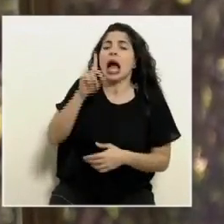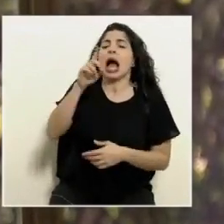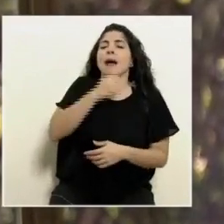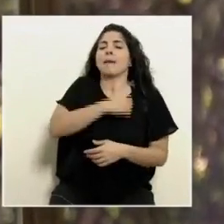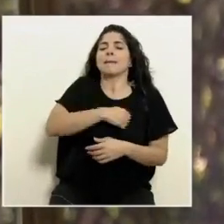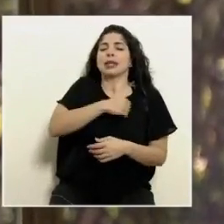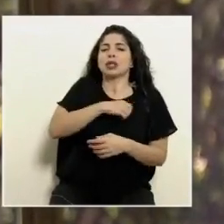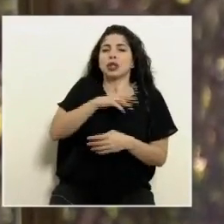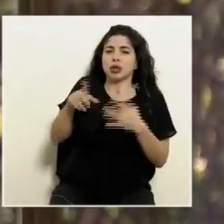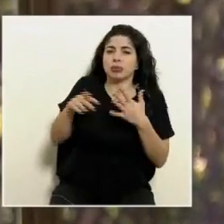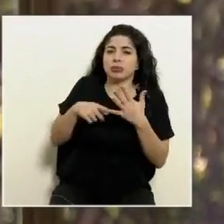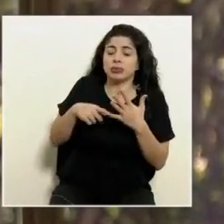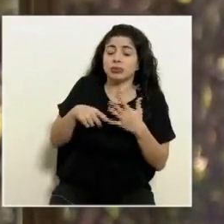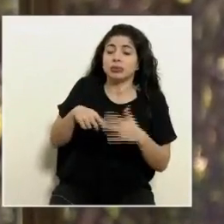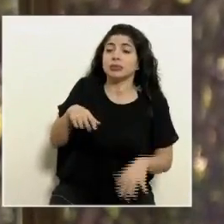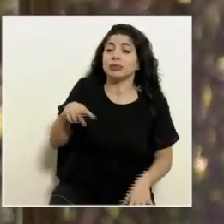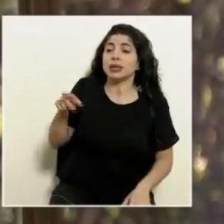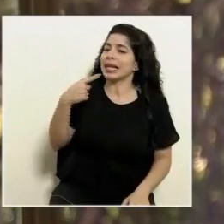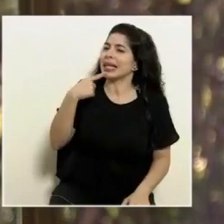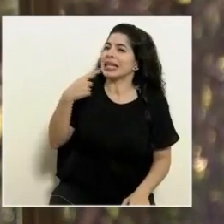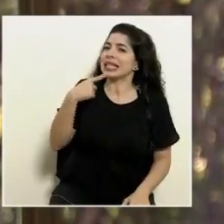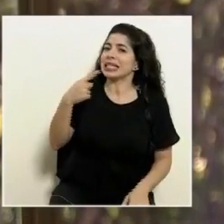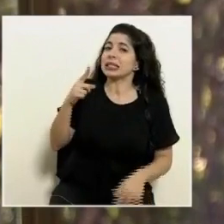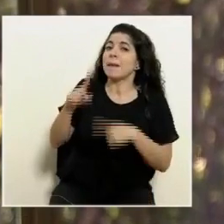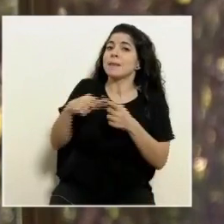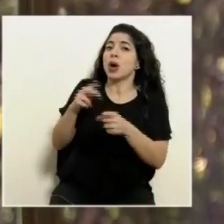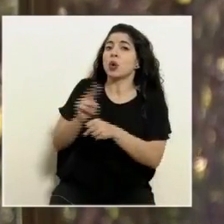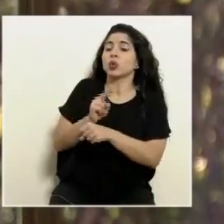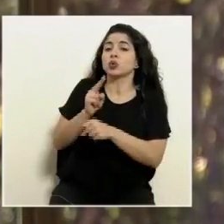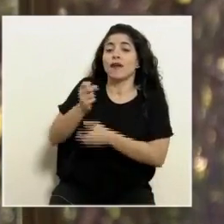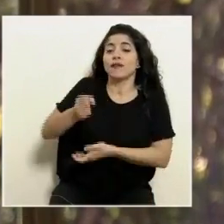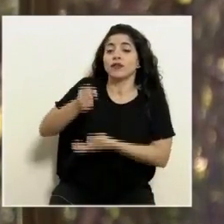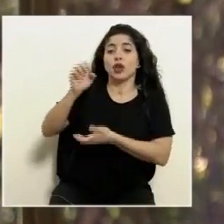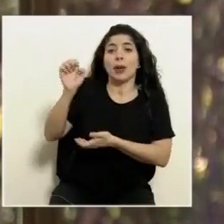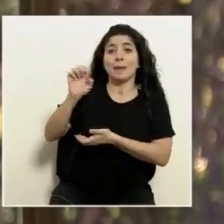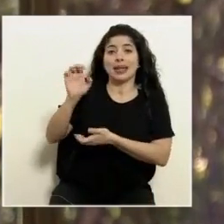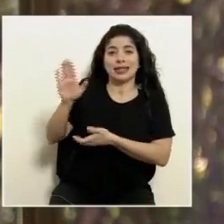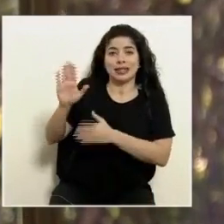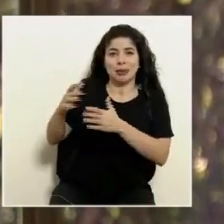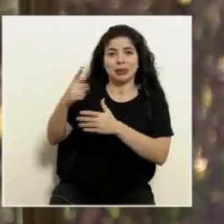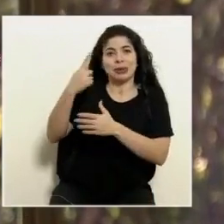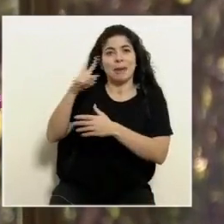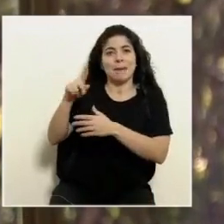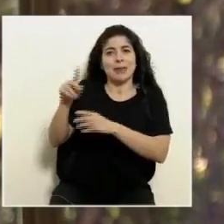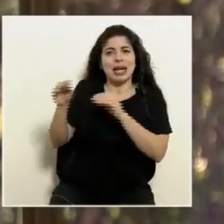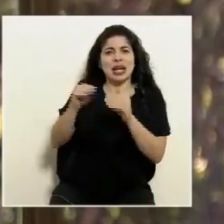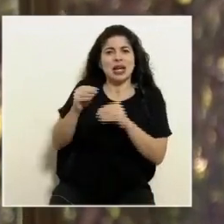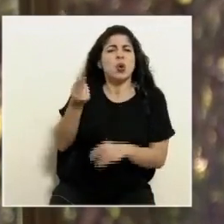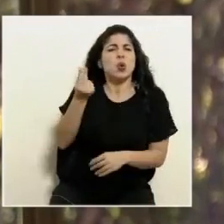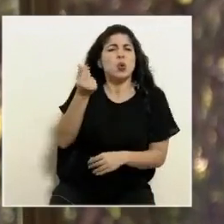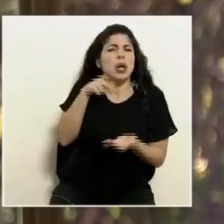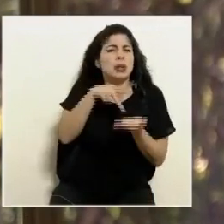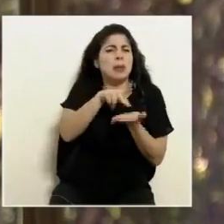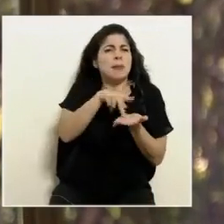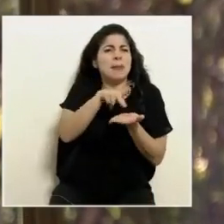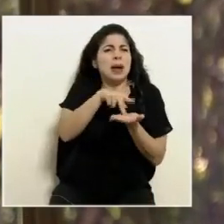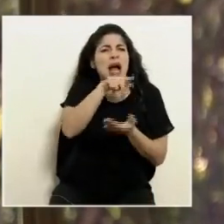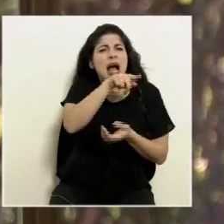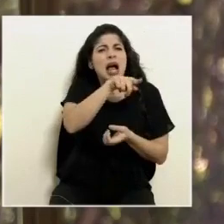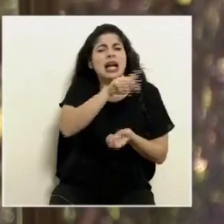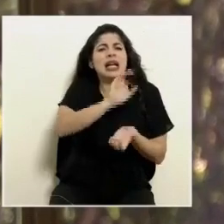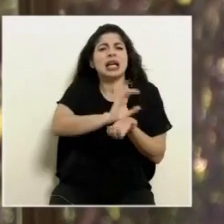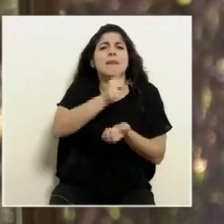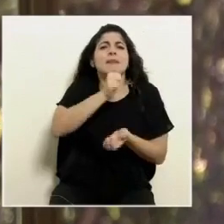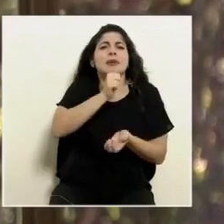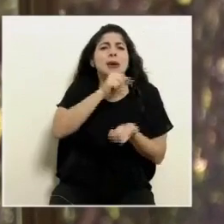Alex, se mencionaba de que se va a utilizar el fondo de emergencias de la comisión para el traslado. ¿Cuánto se le pagaría a estas